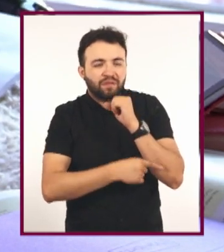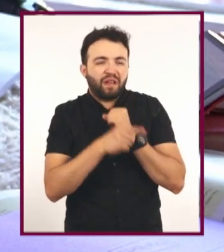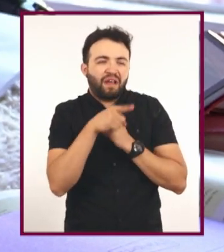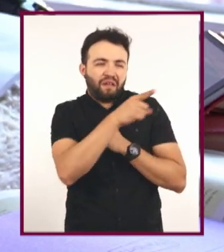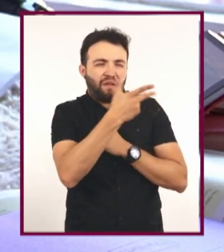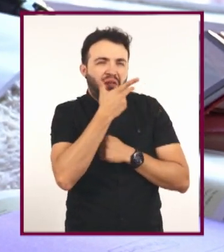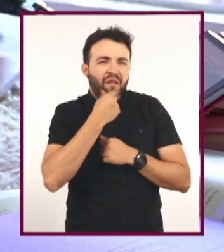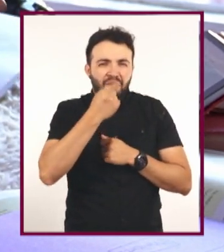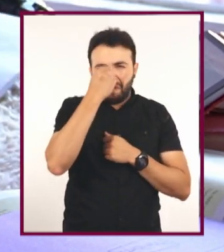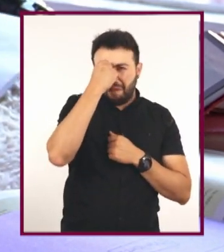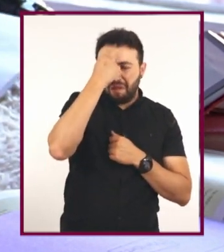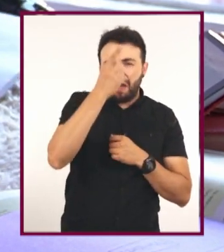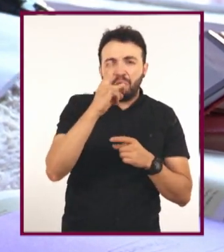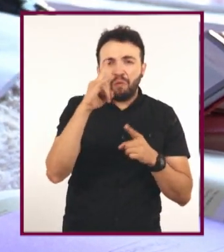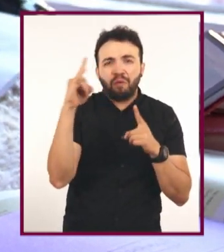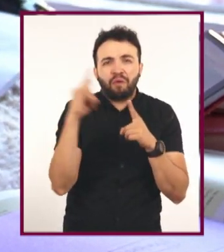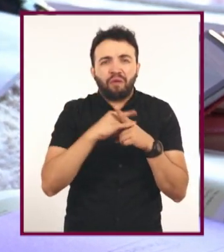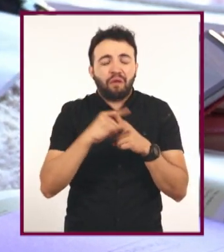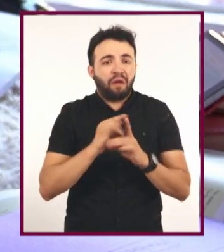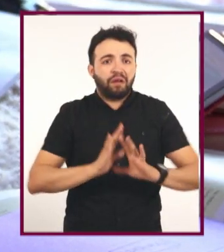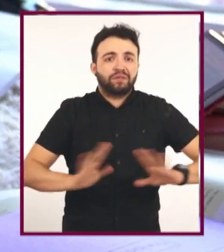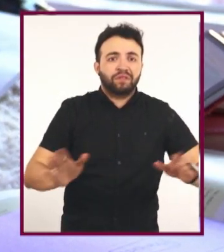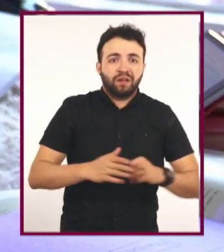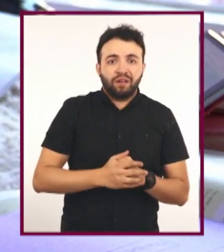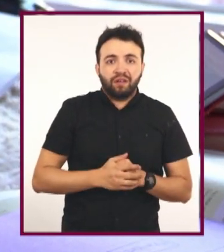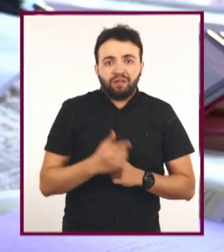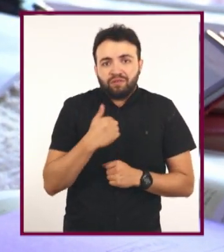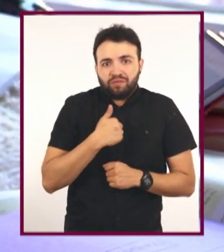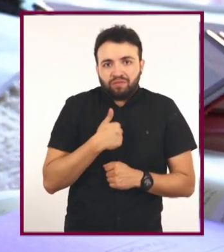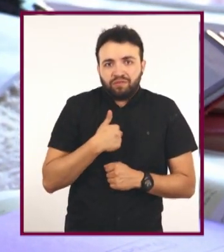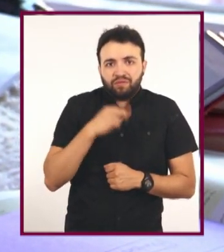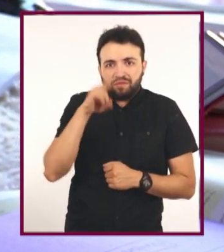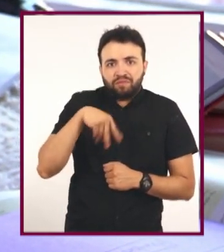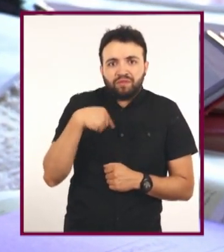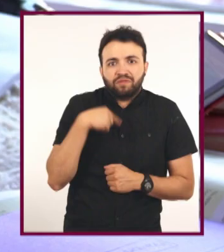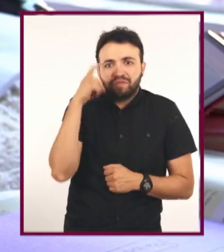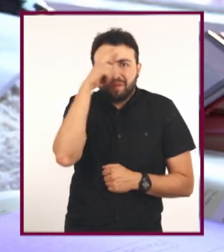cambio, nosotras tenemos tantas opciones que me siento un poco abrumada, ¿sabes?